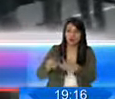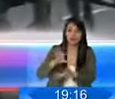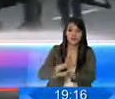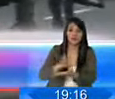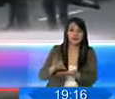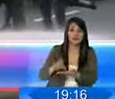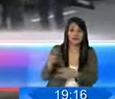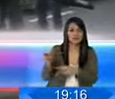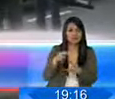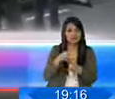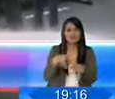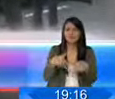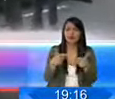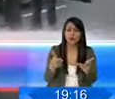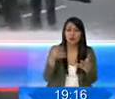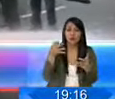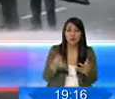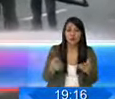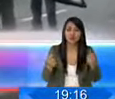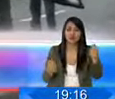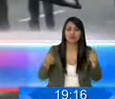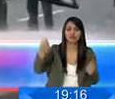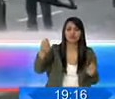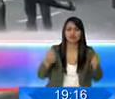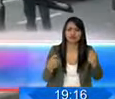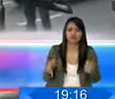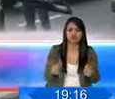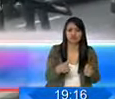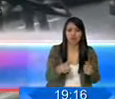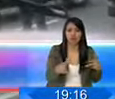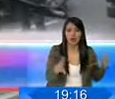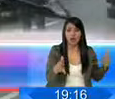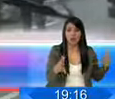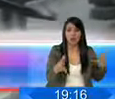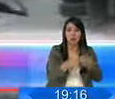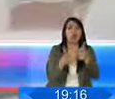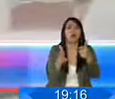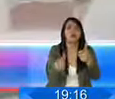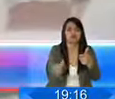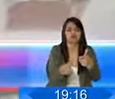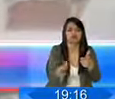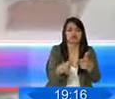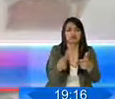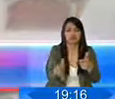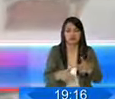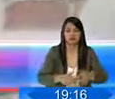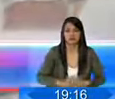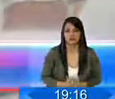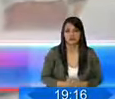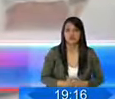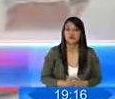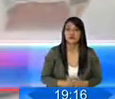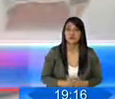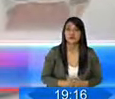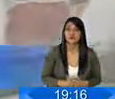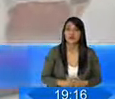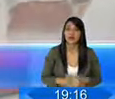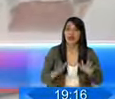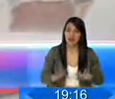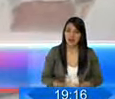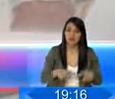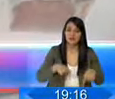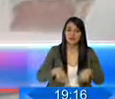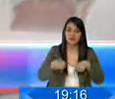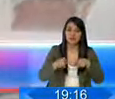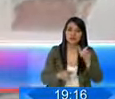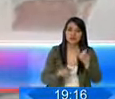el incidente se produjo cuando el conductor del camión fue embestido por un auto liviano. Creo que parece que un cierto tiempo pasan este tipo de accidentes. Imagino